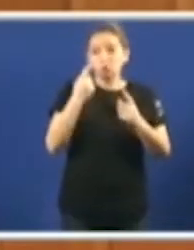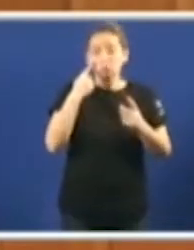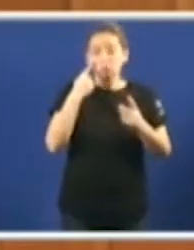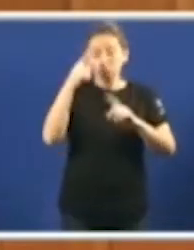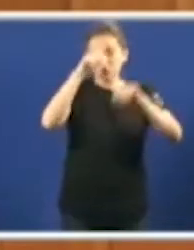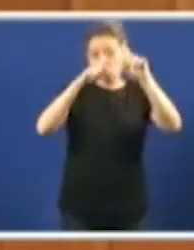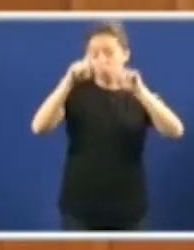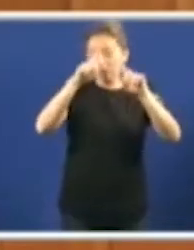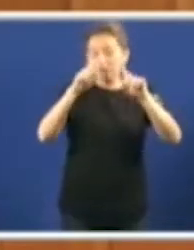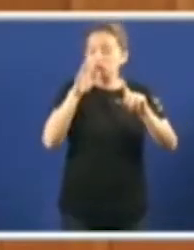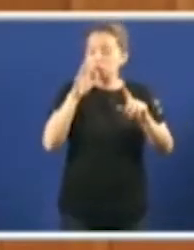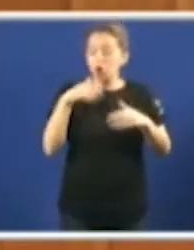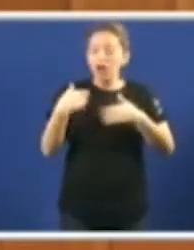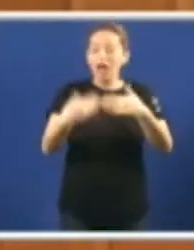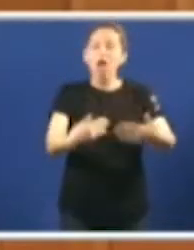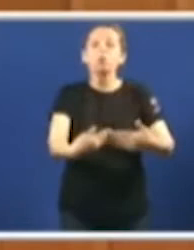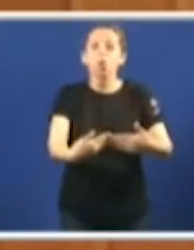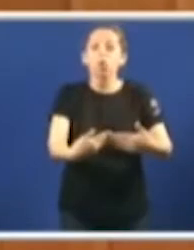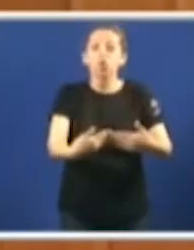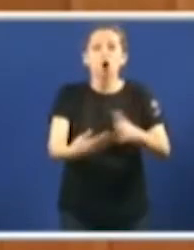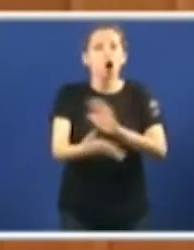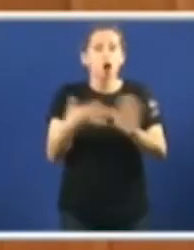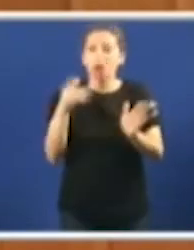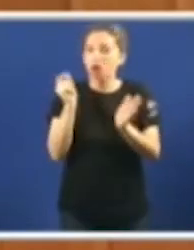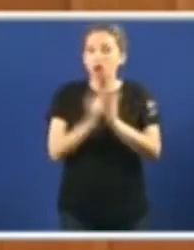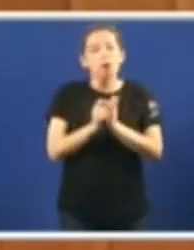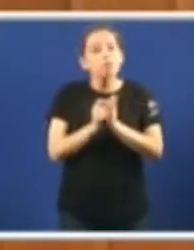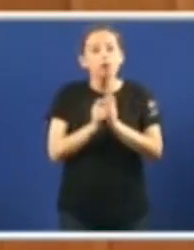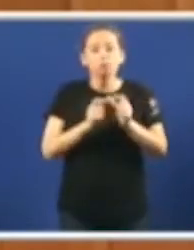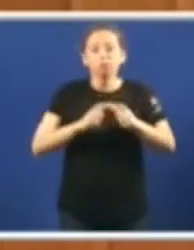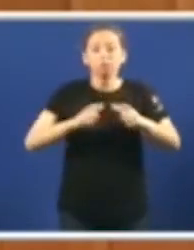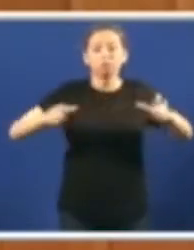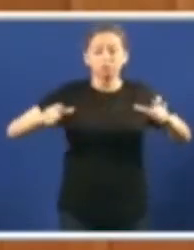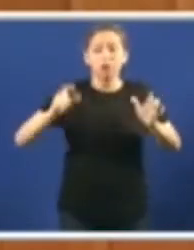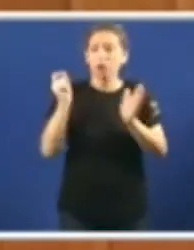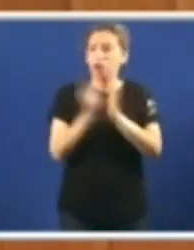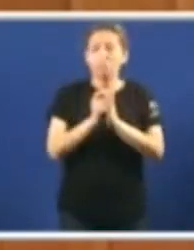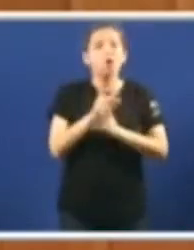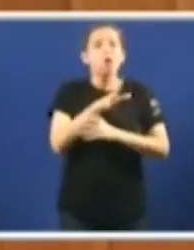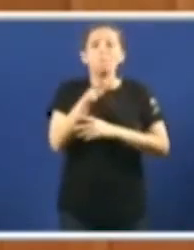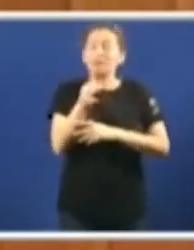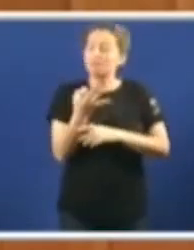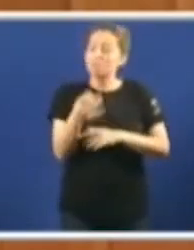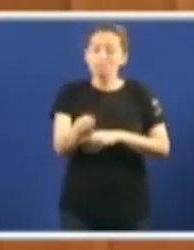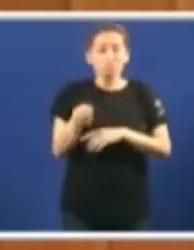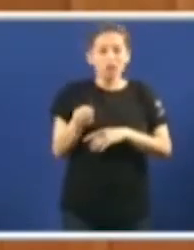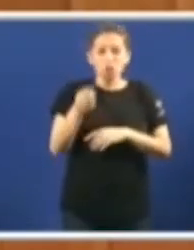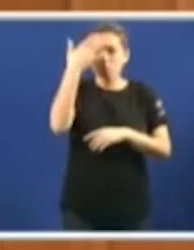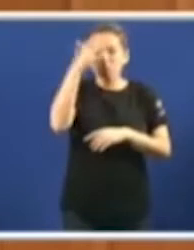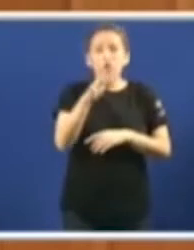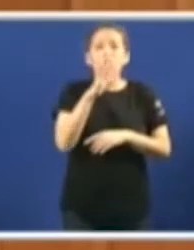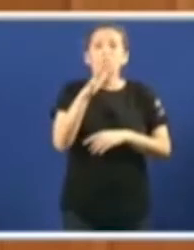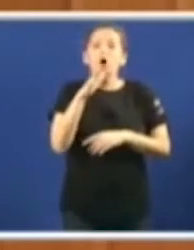evolución, ademais, é altamente rápida, temos que poñerlle freo xa, e os danos son económicos,